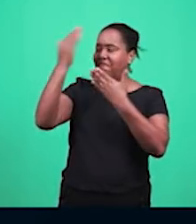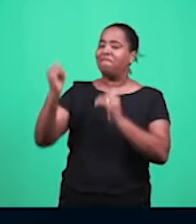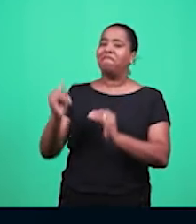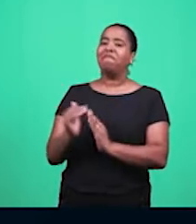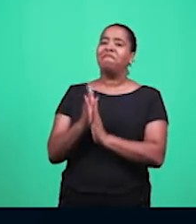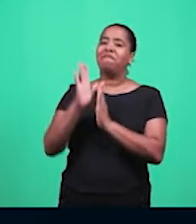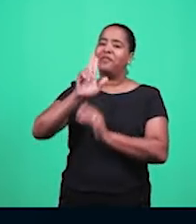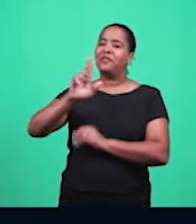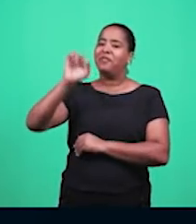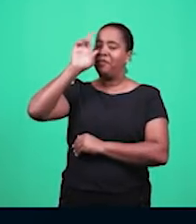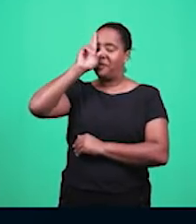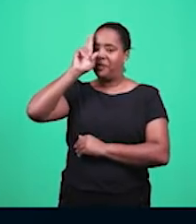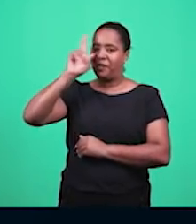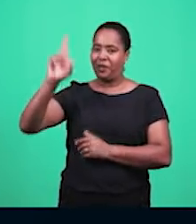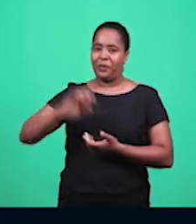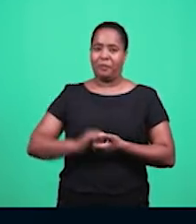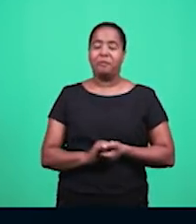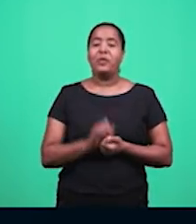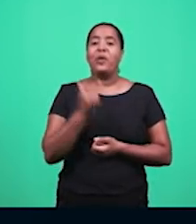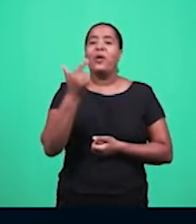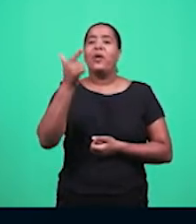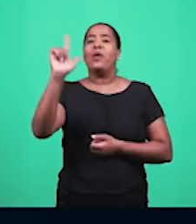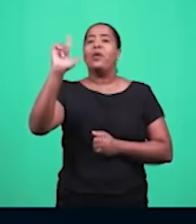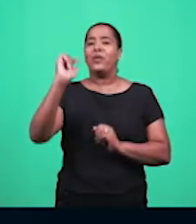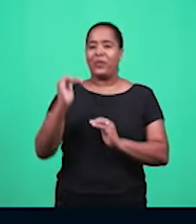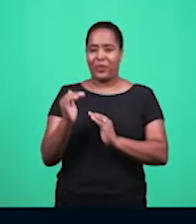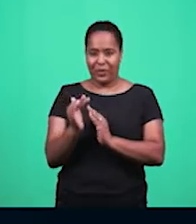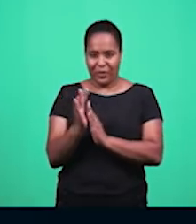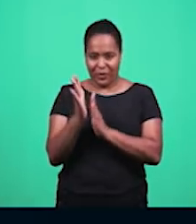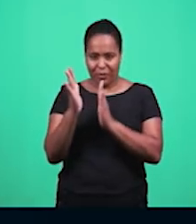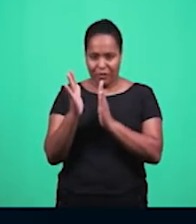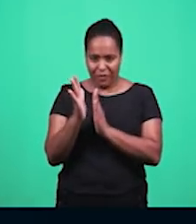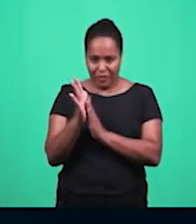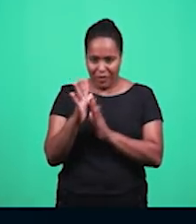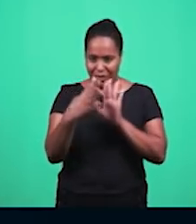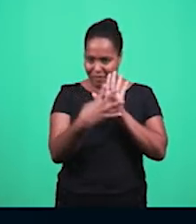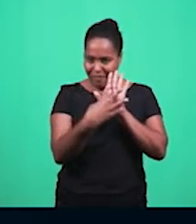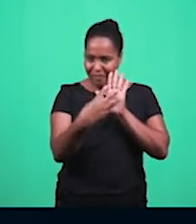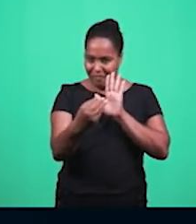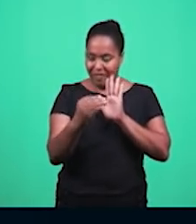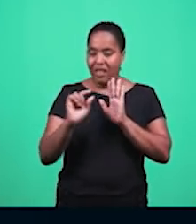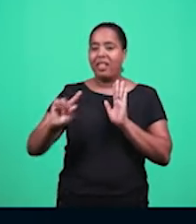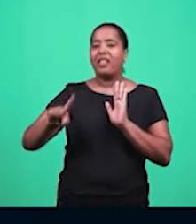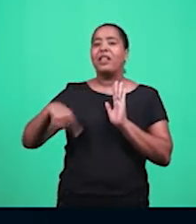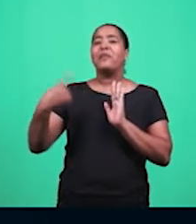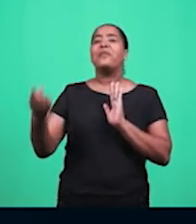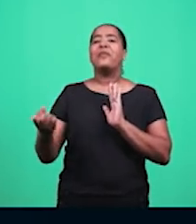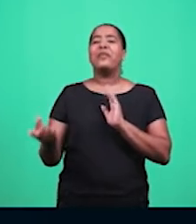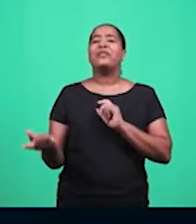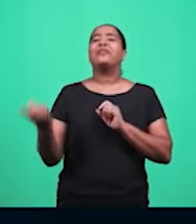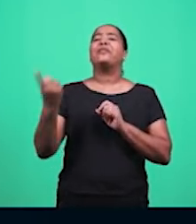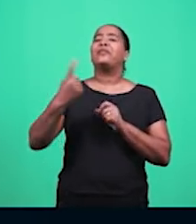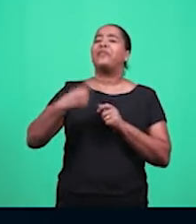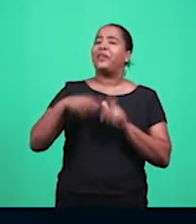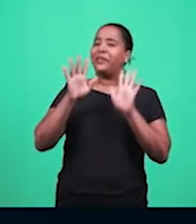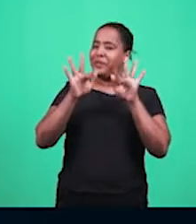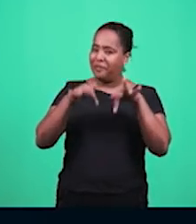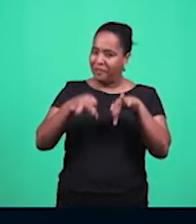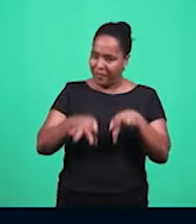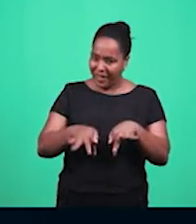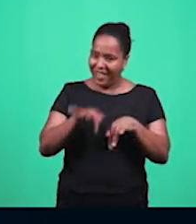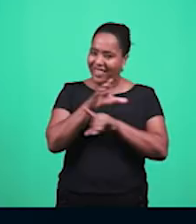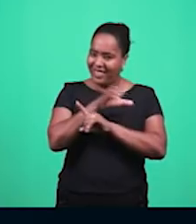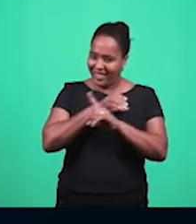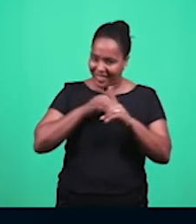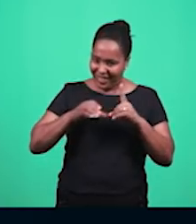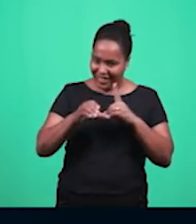alabado sea el nombre del señor vamos a tener una alabanza más vamos a acompañar y después nosotros volvemos para ya